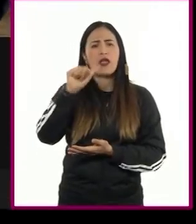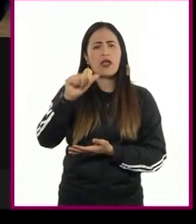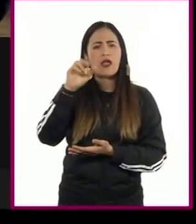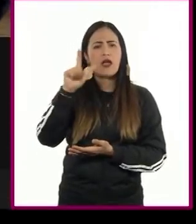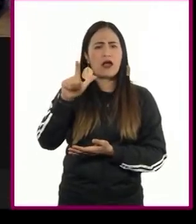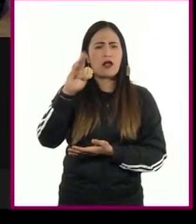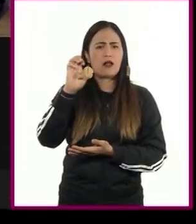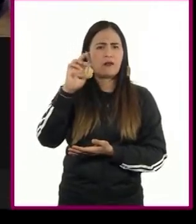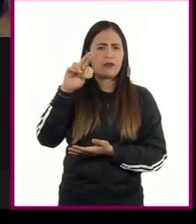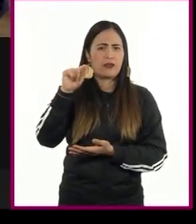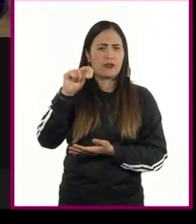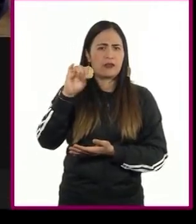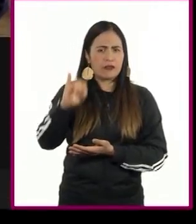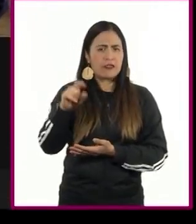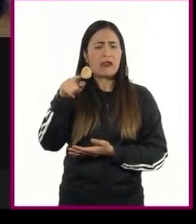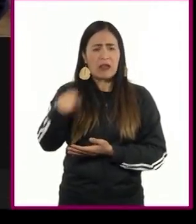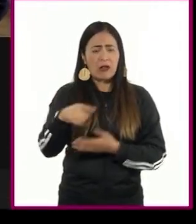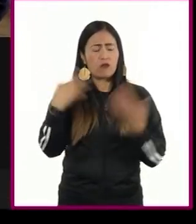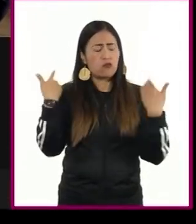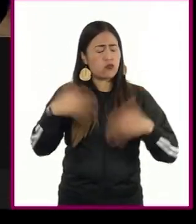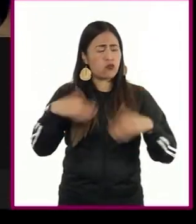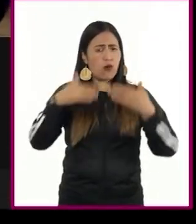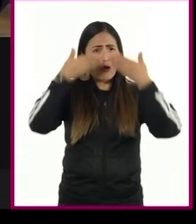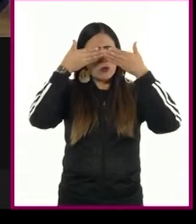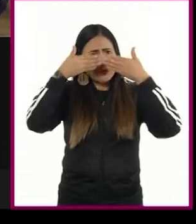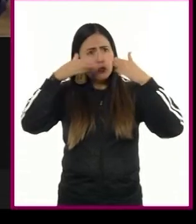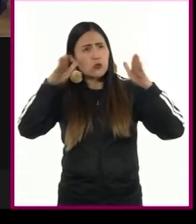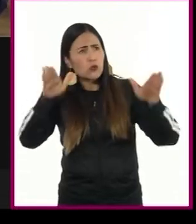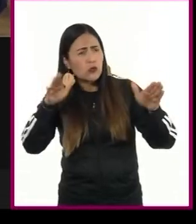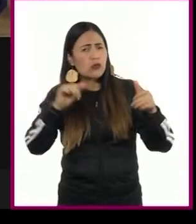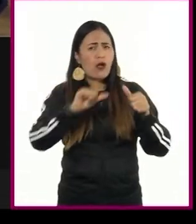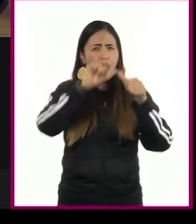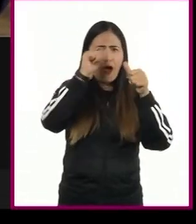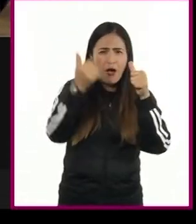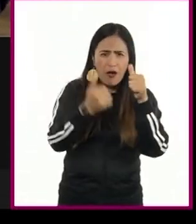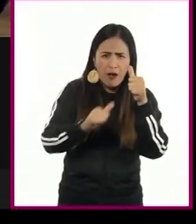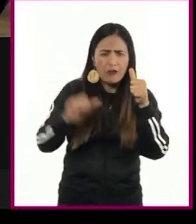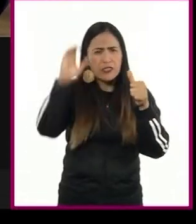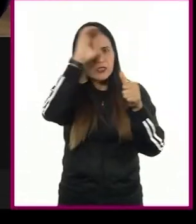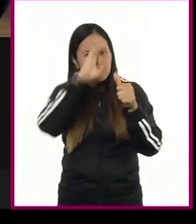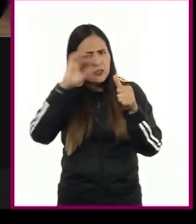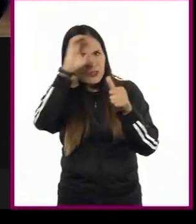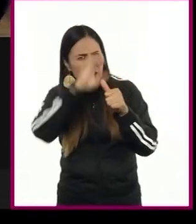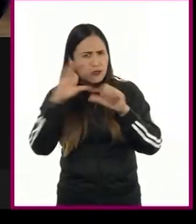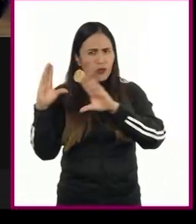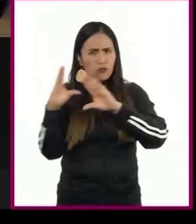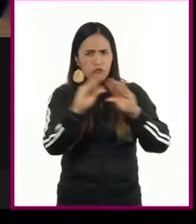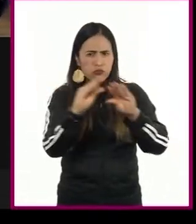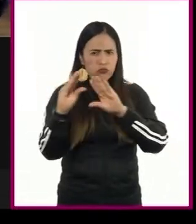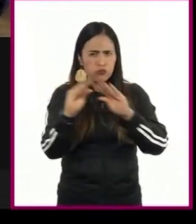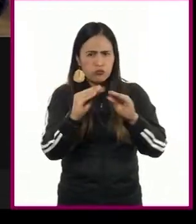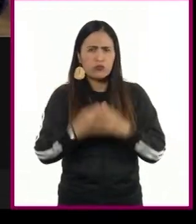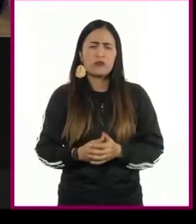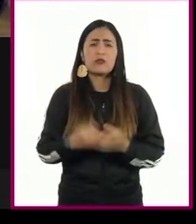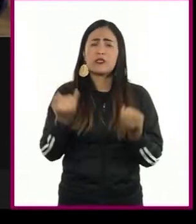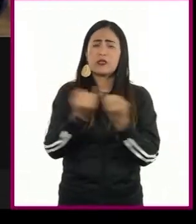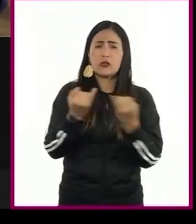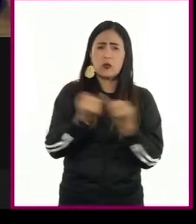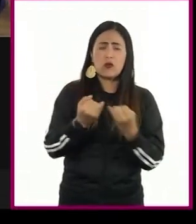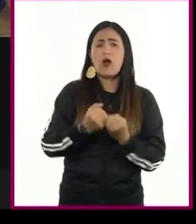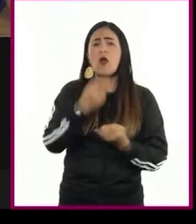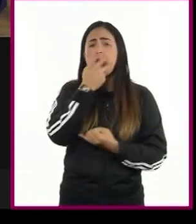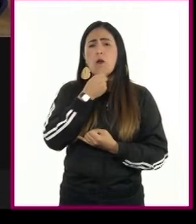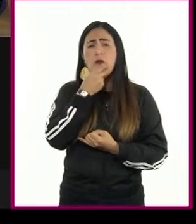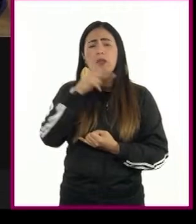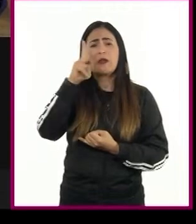abrieron las puertas al mundo intelectual entre arte y ciencia. Così pude aprender de Piero della